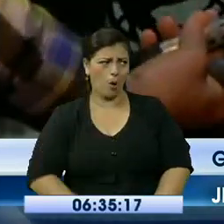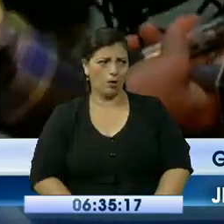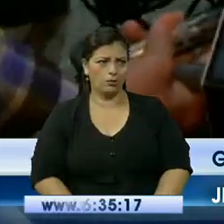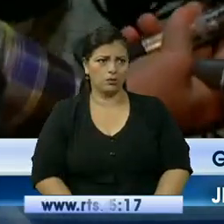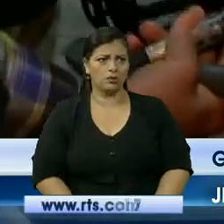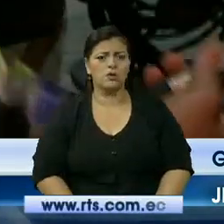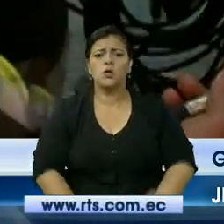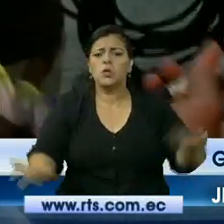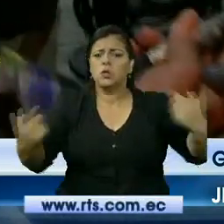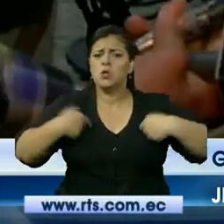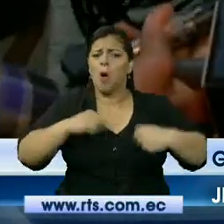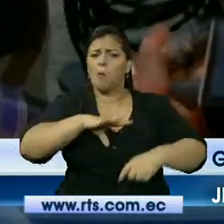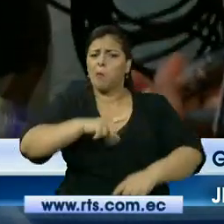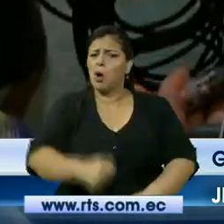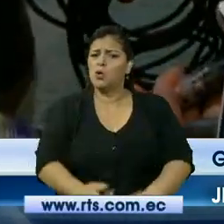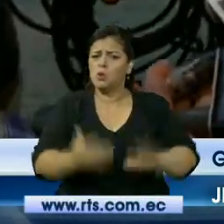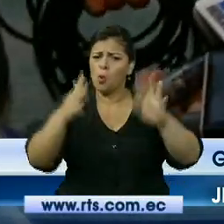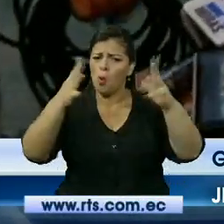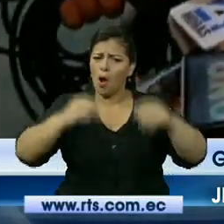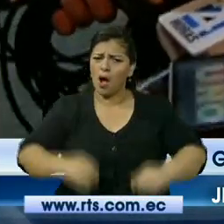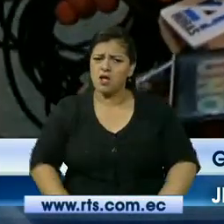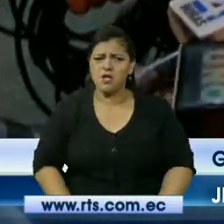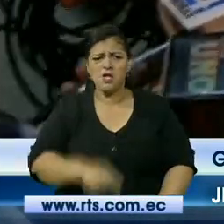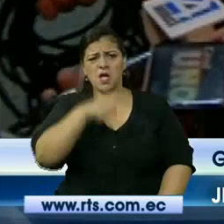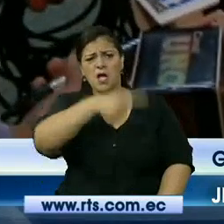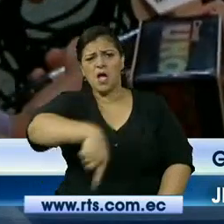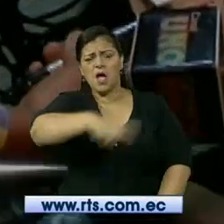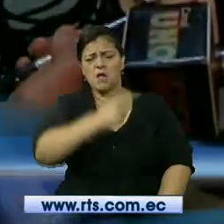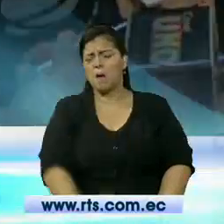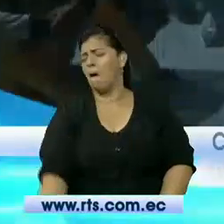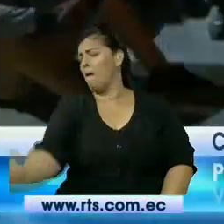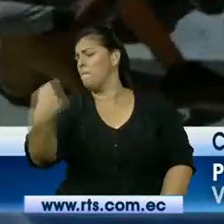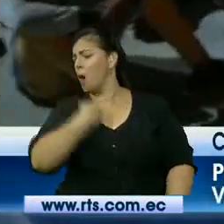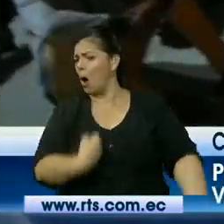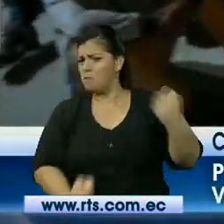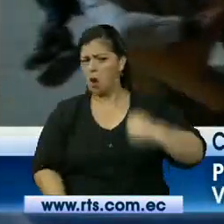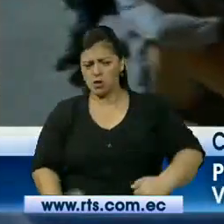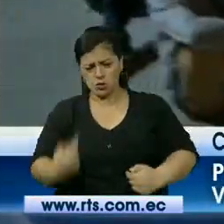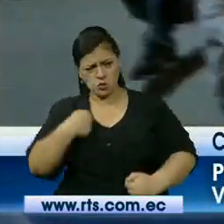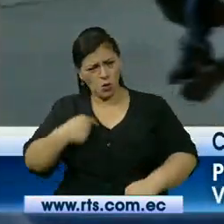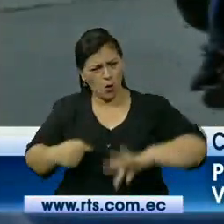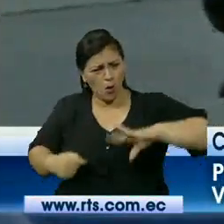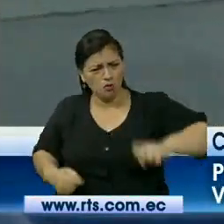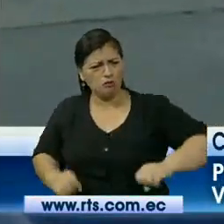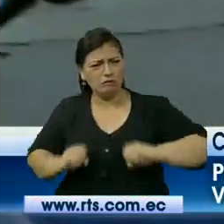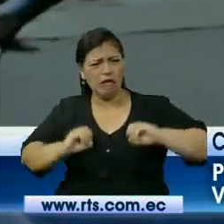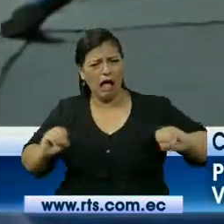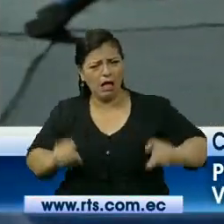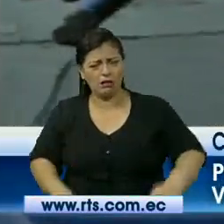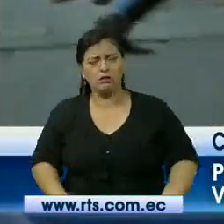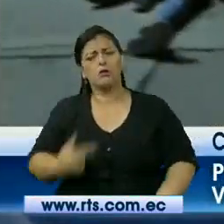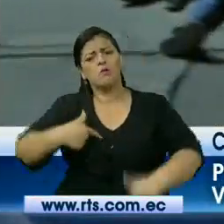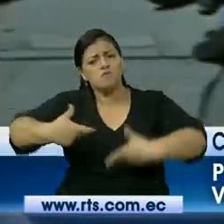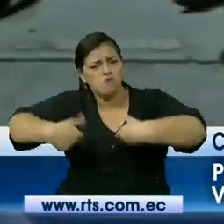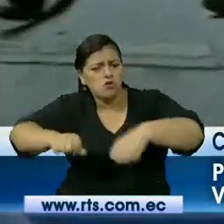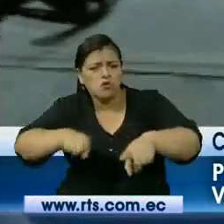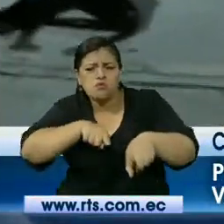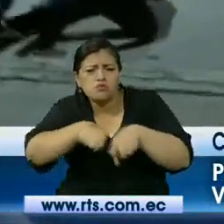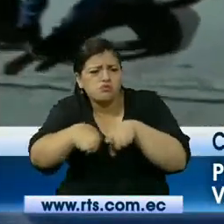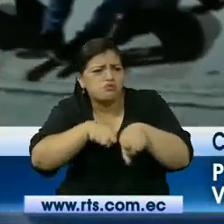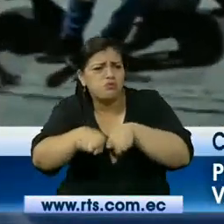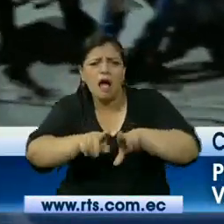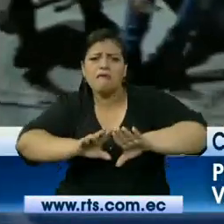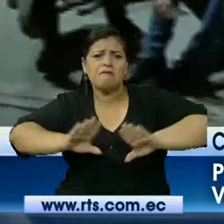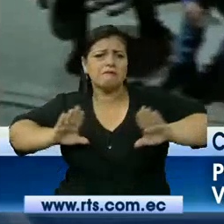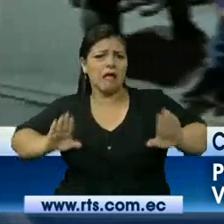cogiendo como delincuentes aquí, cogiendo y nos meten patazos. Como que si nosotros somos delincuentes, si venimos a hacer carrera, mira, porque